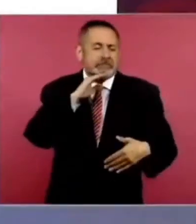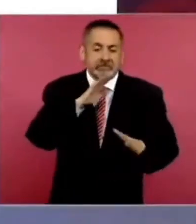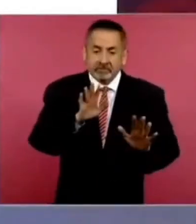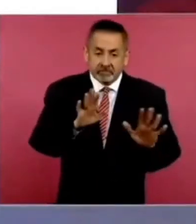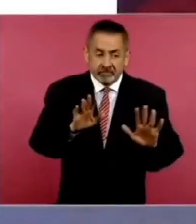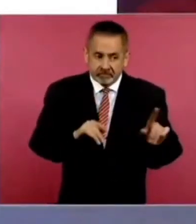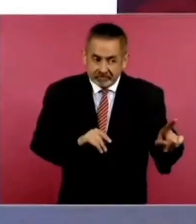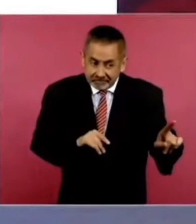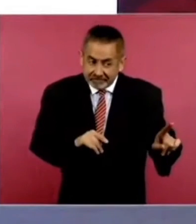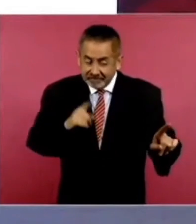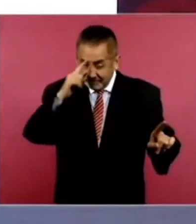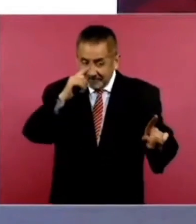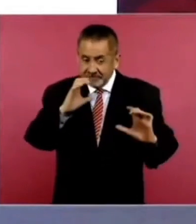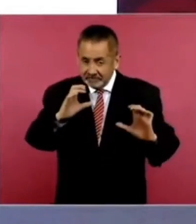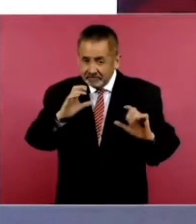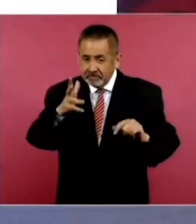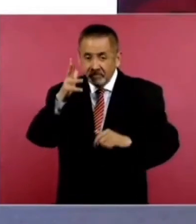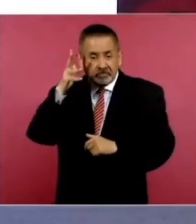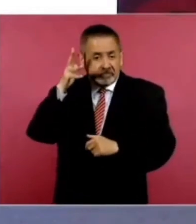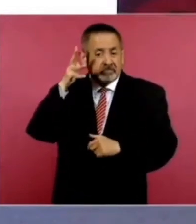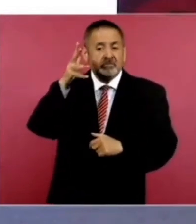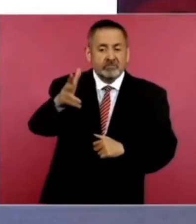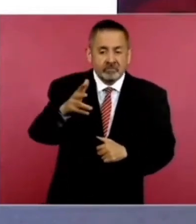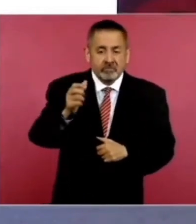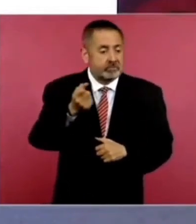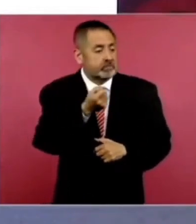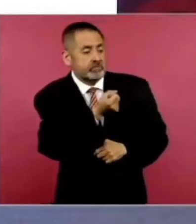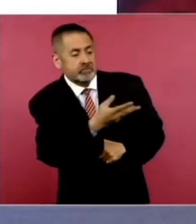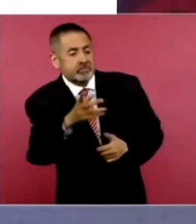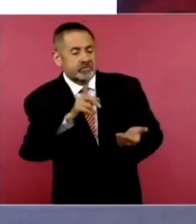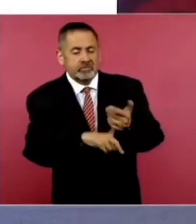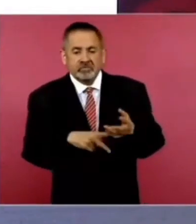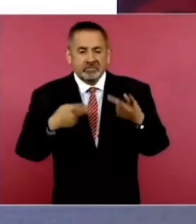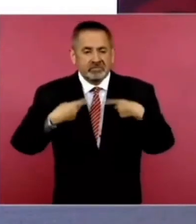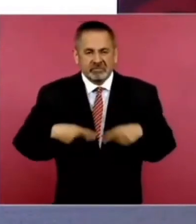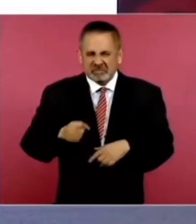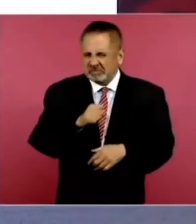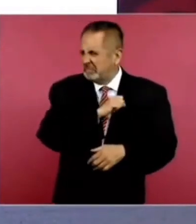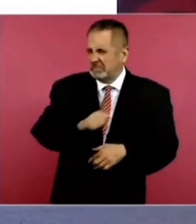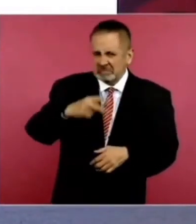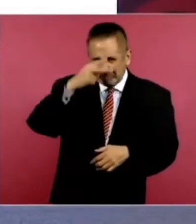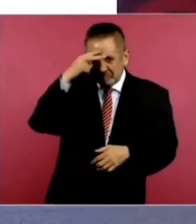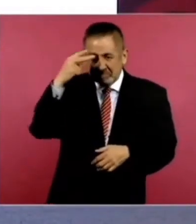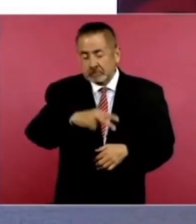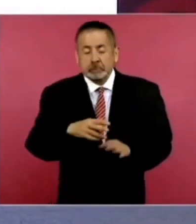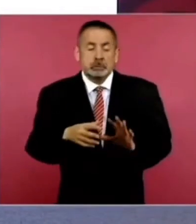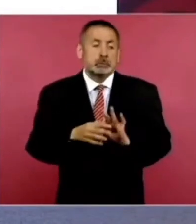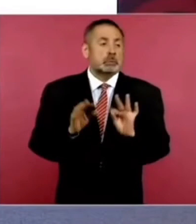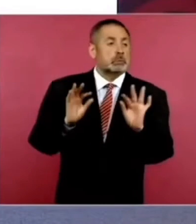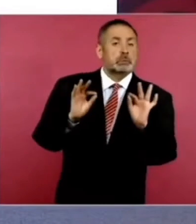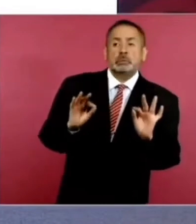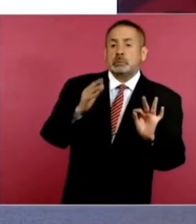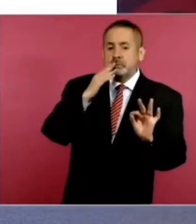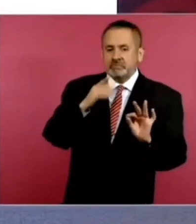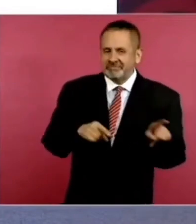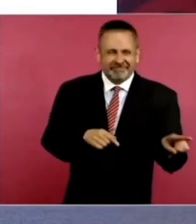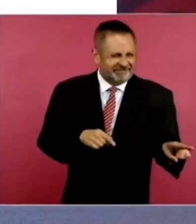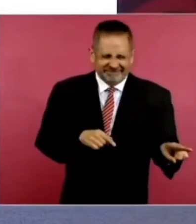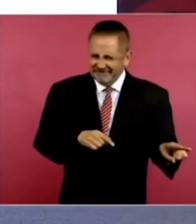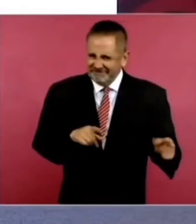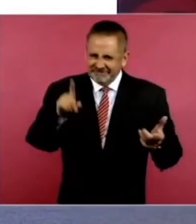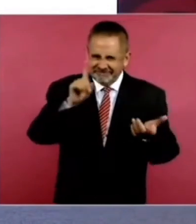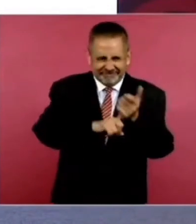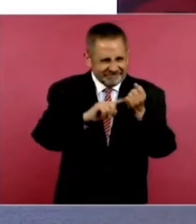porque en años futuros algunos malos mexicanos identificados con las